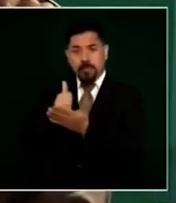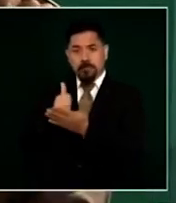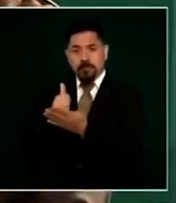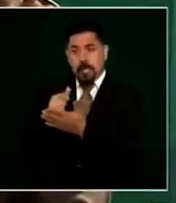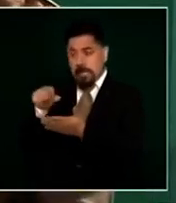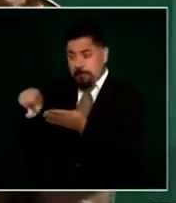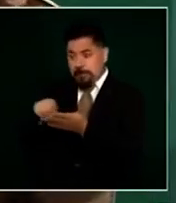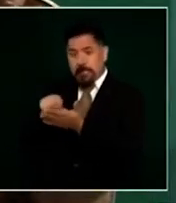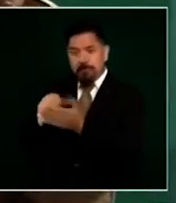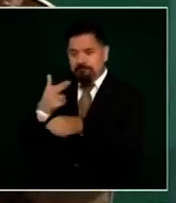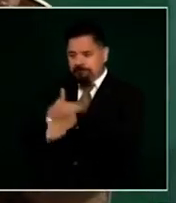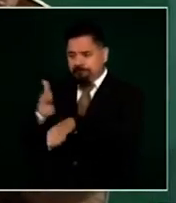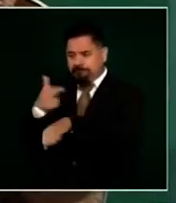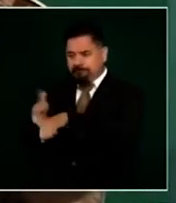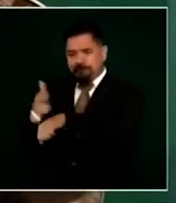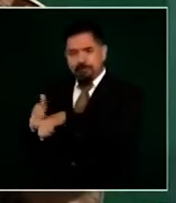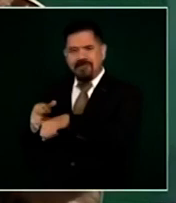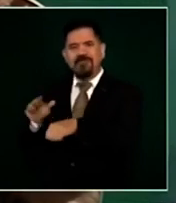Por fin se van a quitar las vías